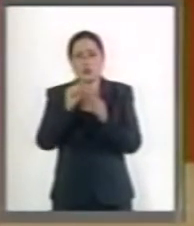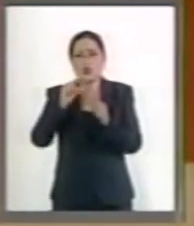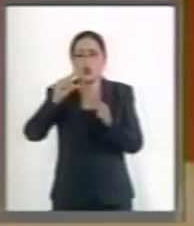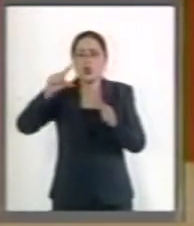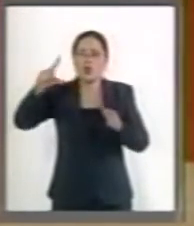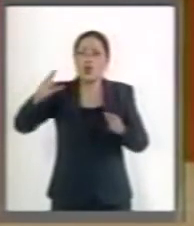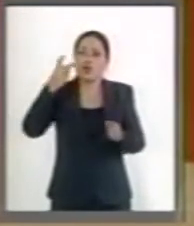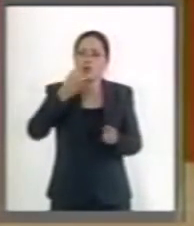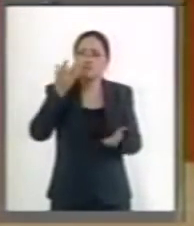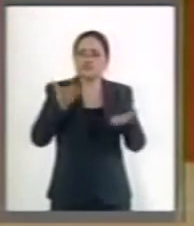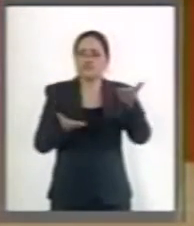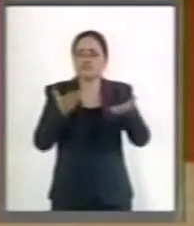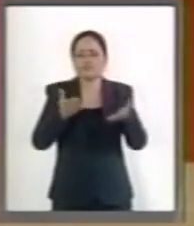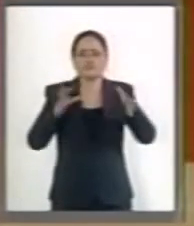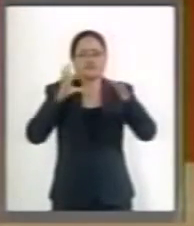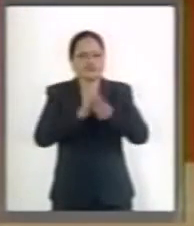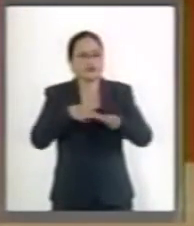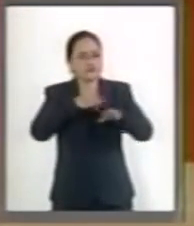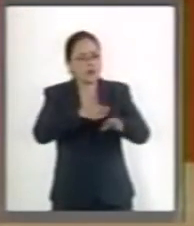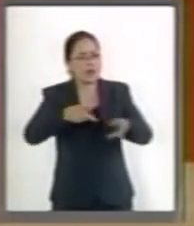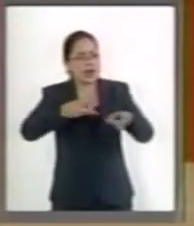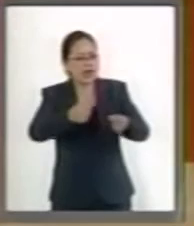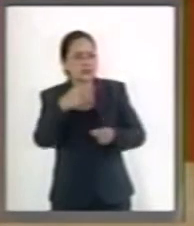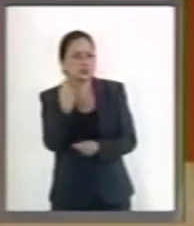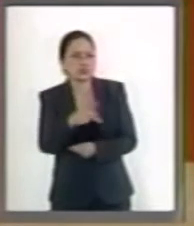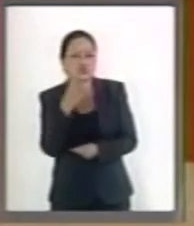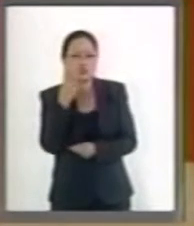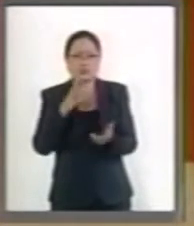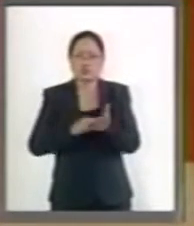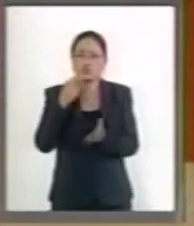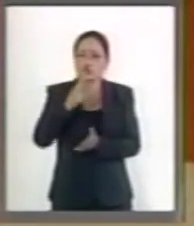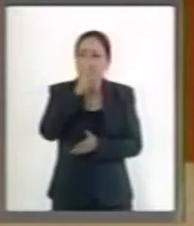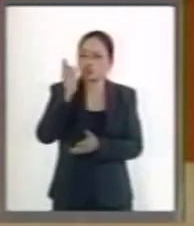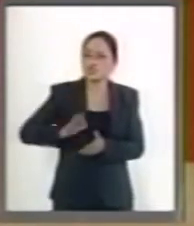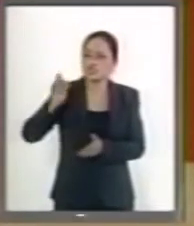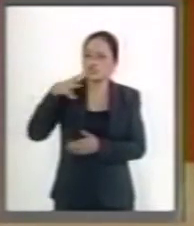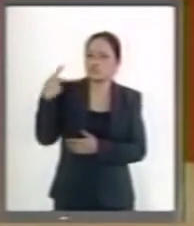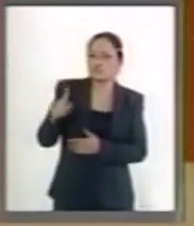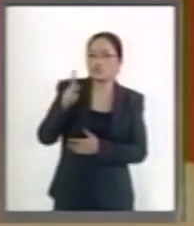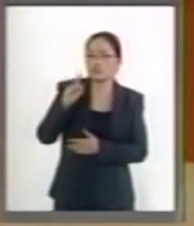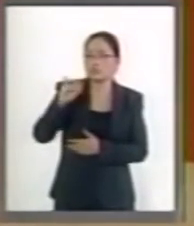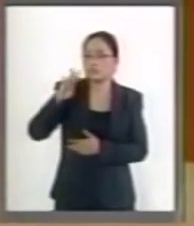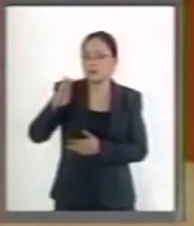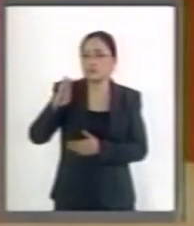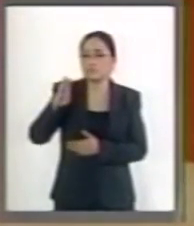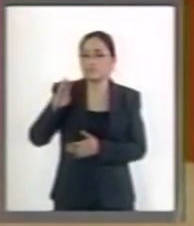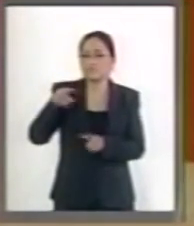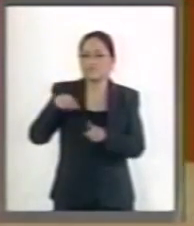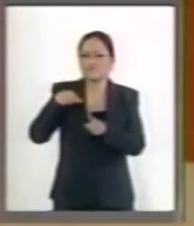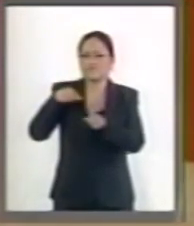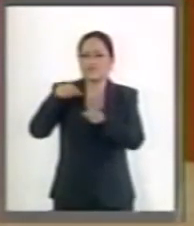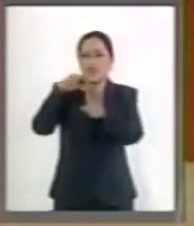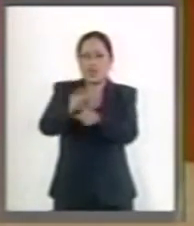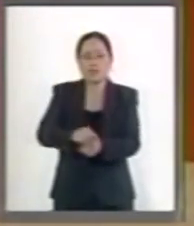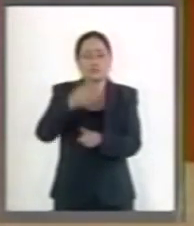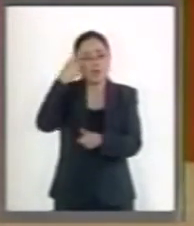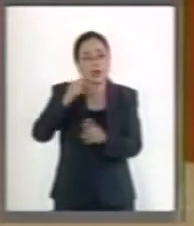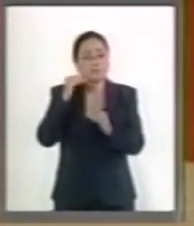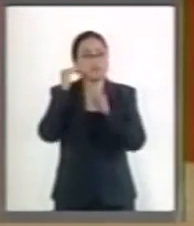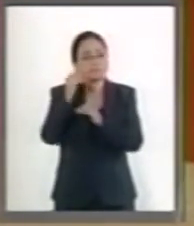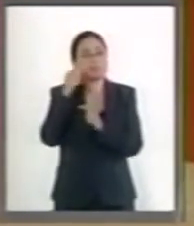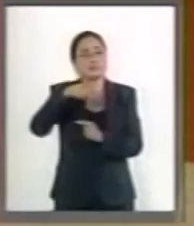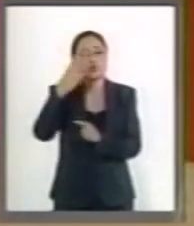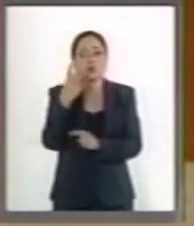causando un desequilibrio en la cuenta corriente, que ya es de 3.2% del PIB y se aproxima al límite insostenible